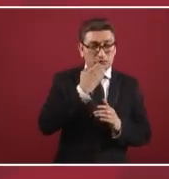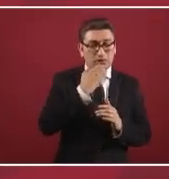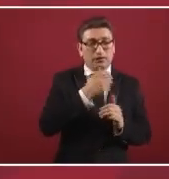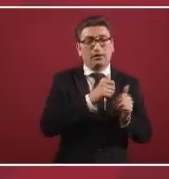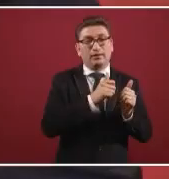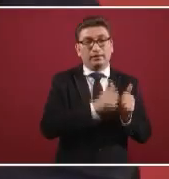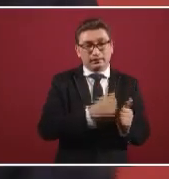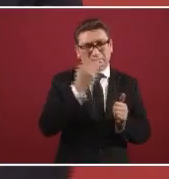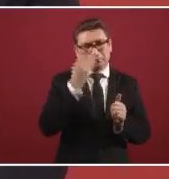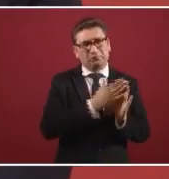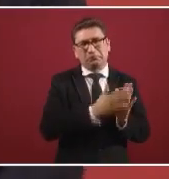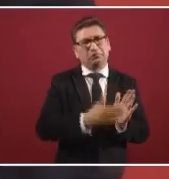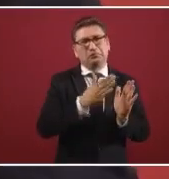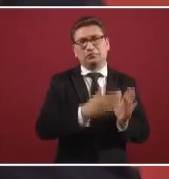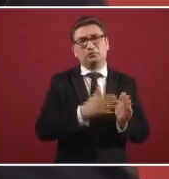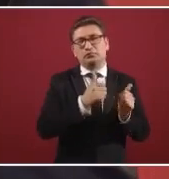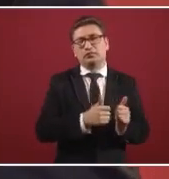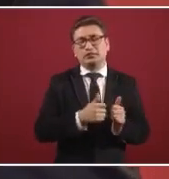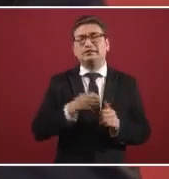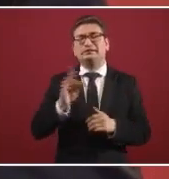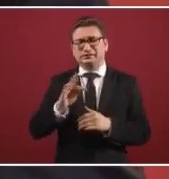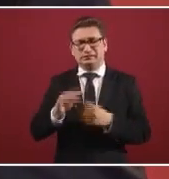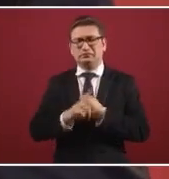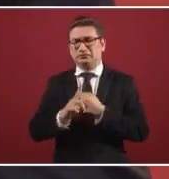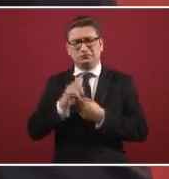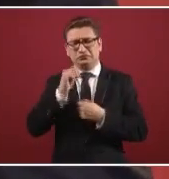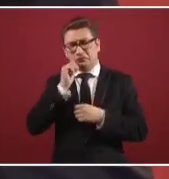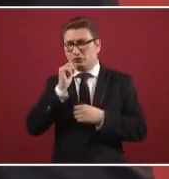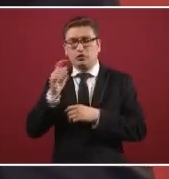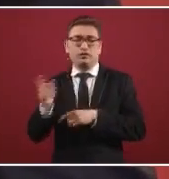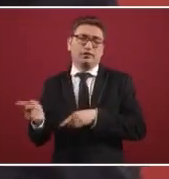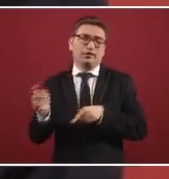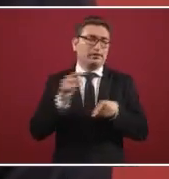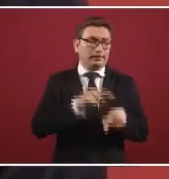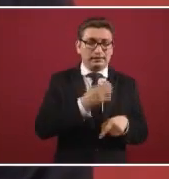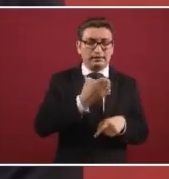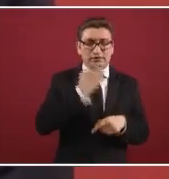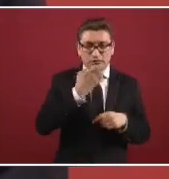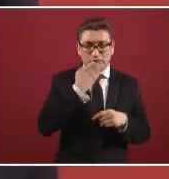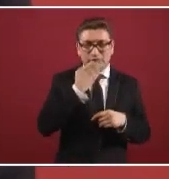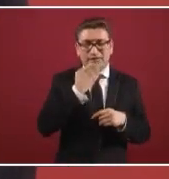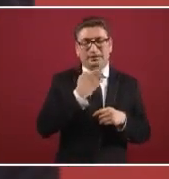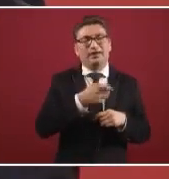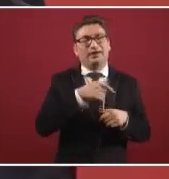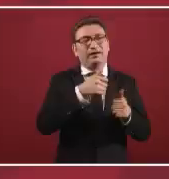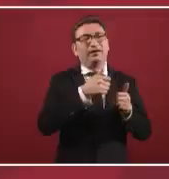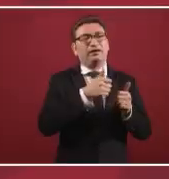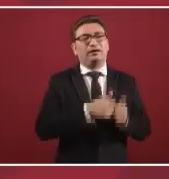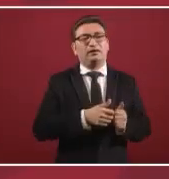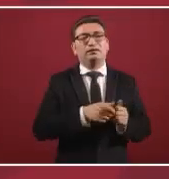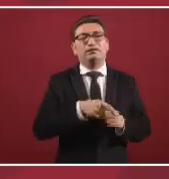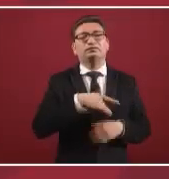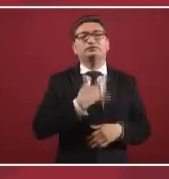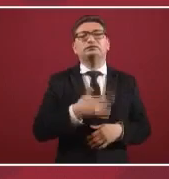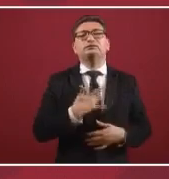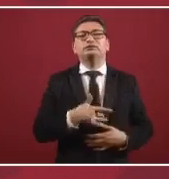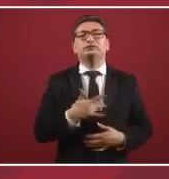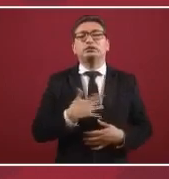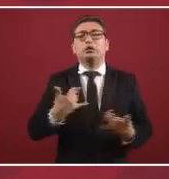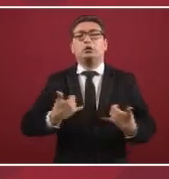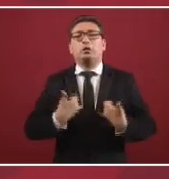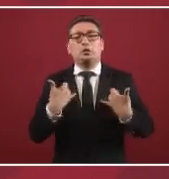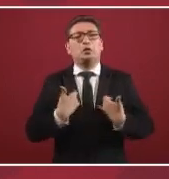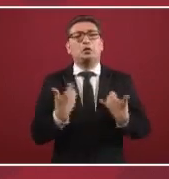aún con todas las limitaciones, es encontrarse